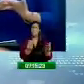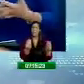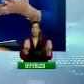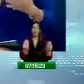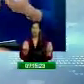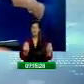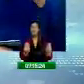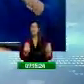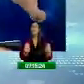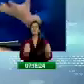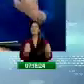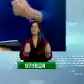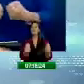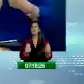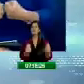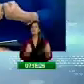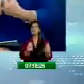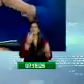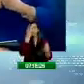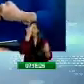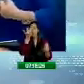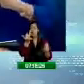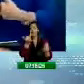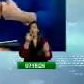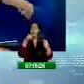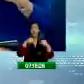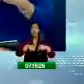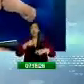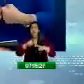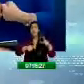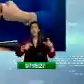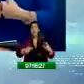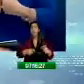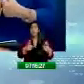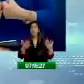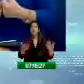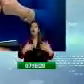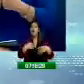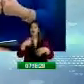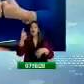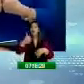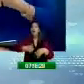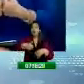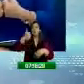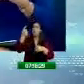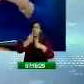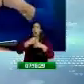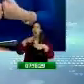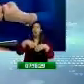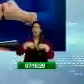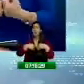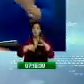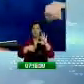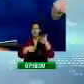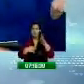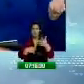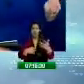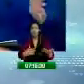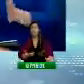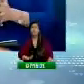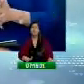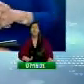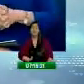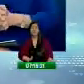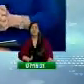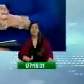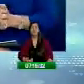número de casos? ¿Es que acaso no estamos siendo lo suficientemente colaboradores con el decreto de emergencia sanitaria y el toque de